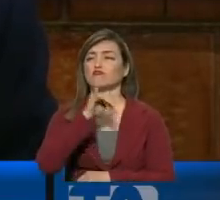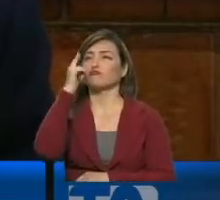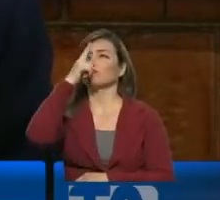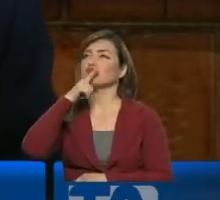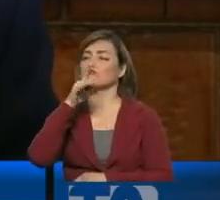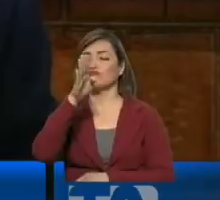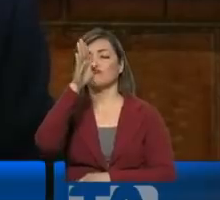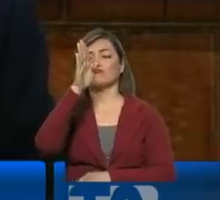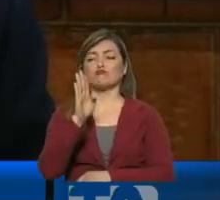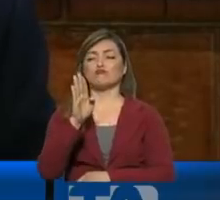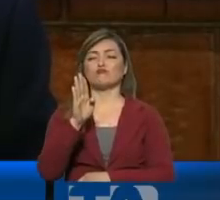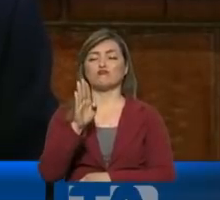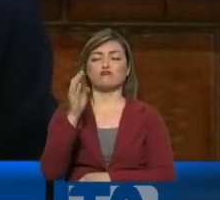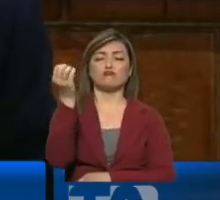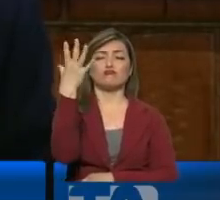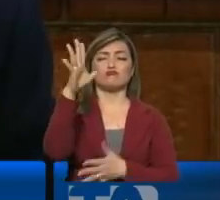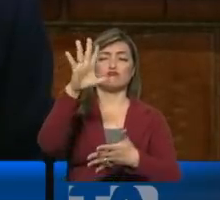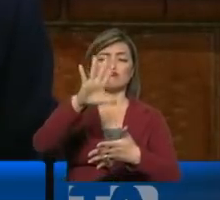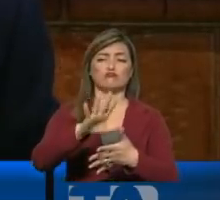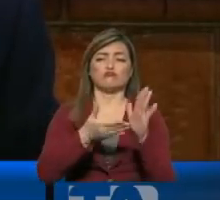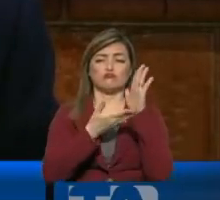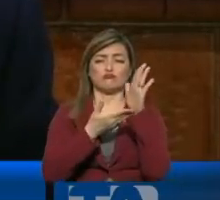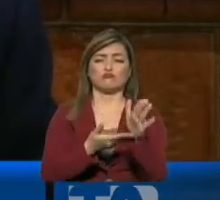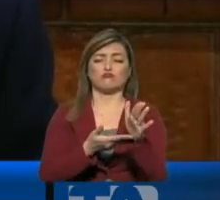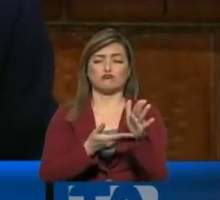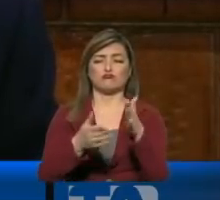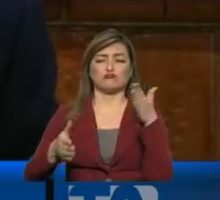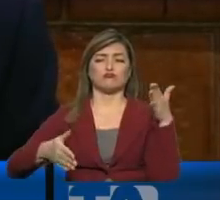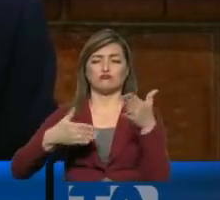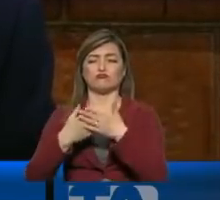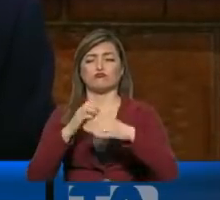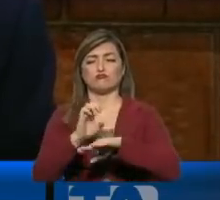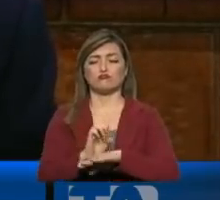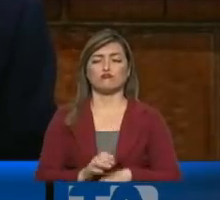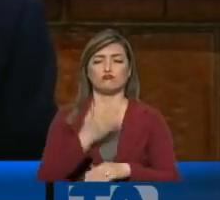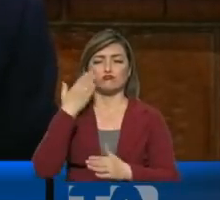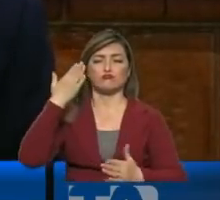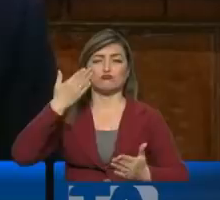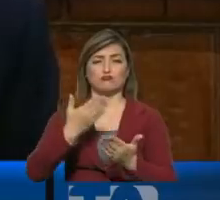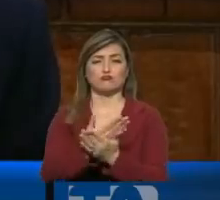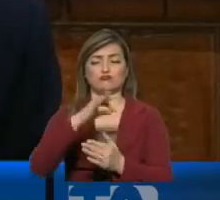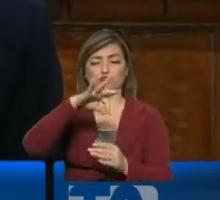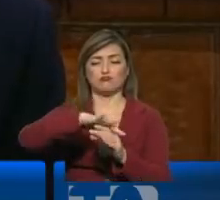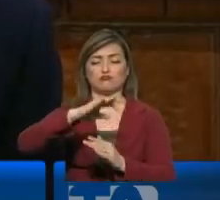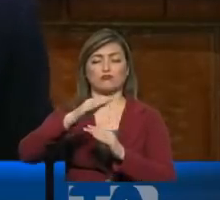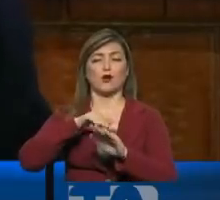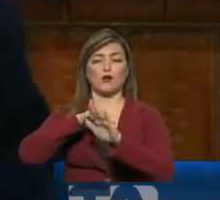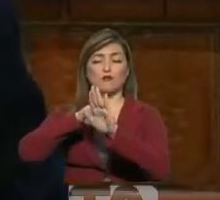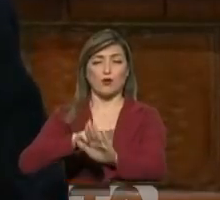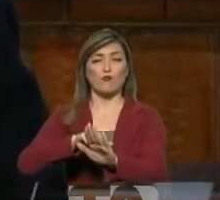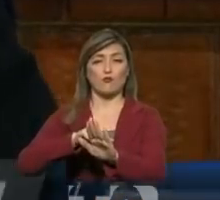de Dios, luz de América y ejemplo de todo el Ecuador. Muchas gracias, mi voto a favor.